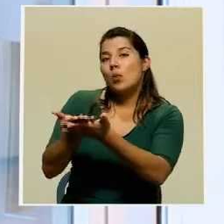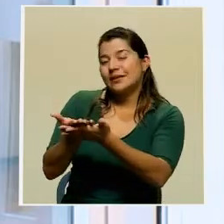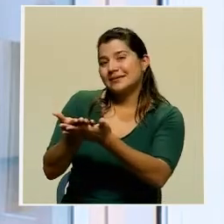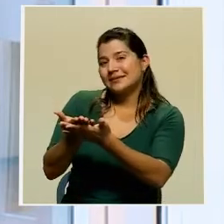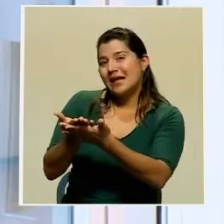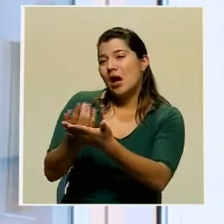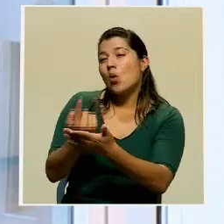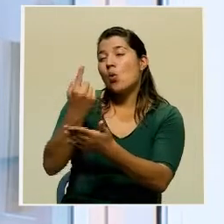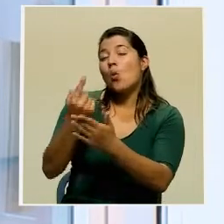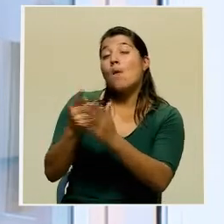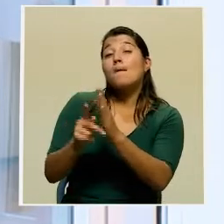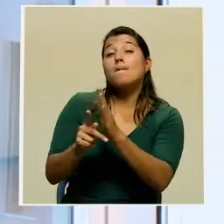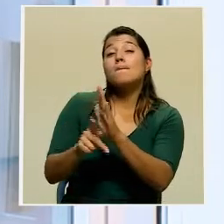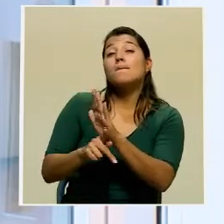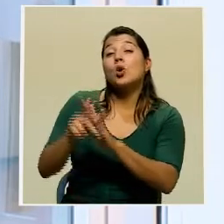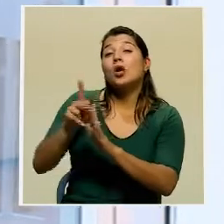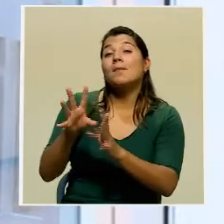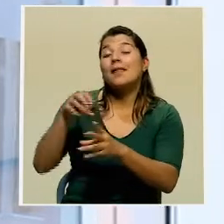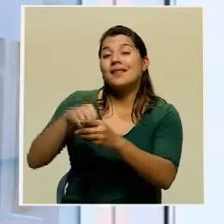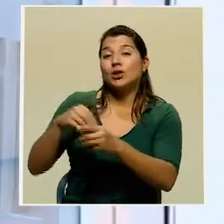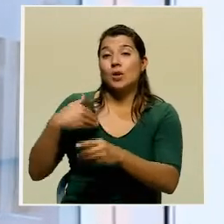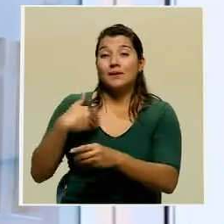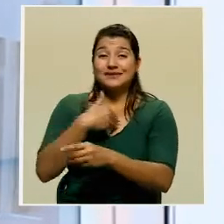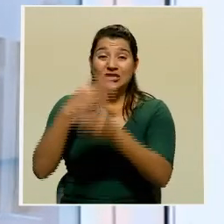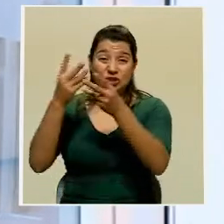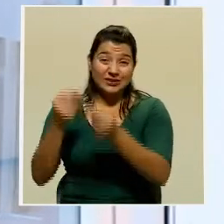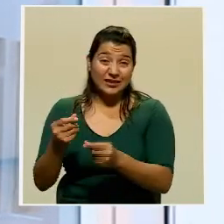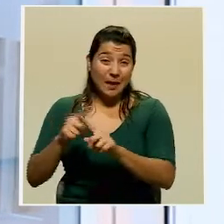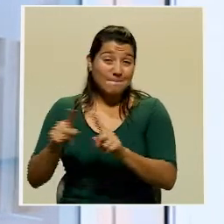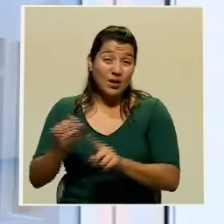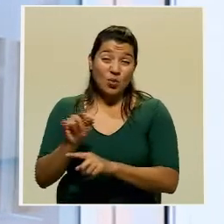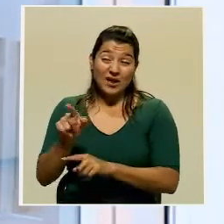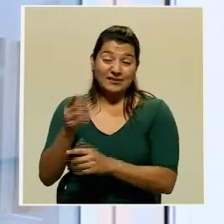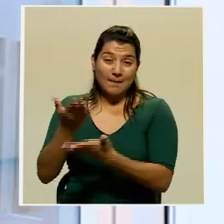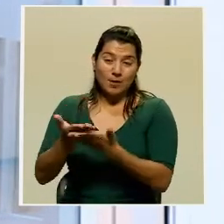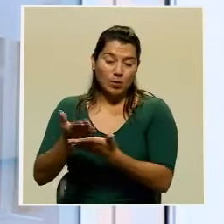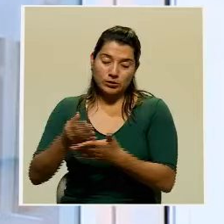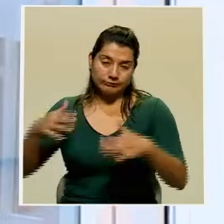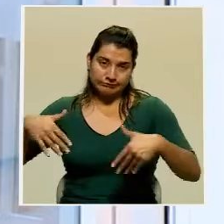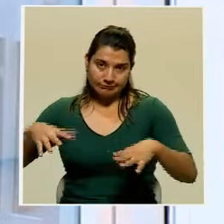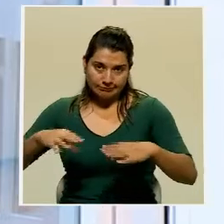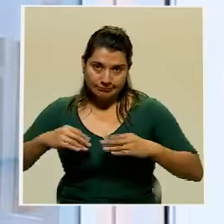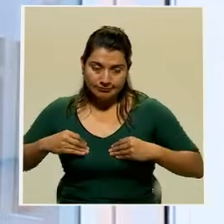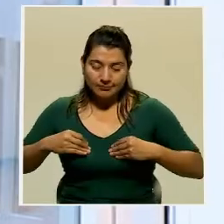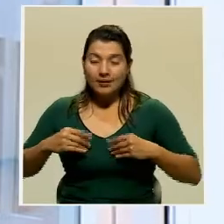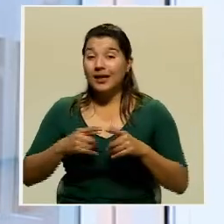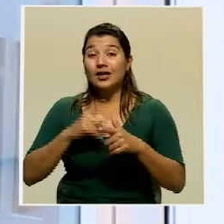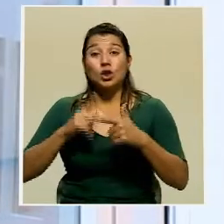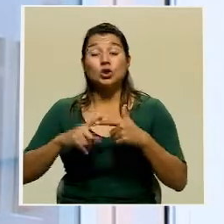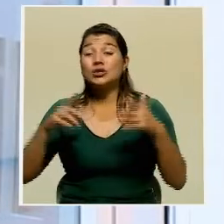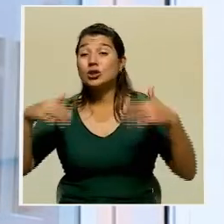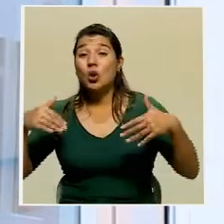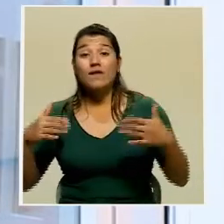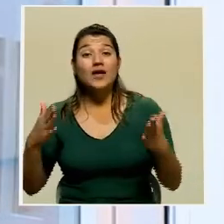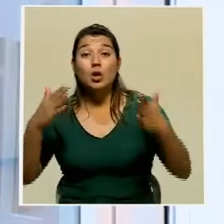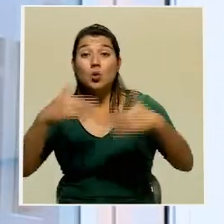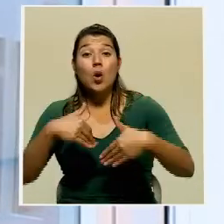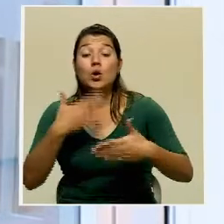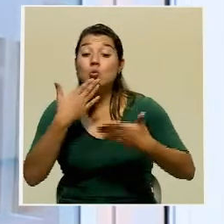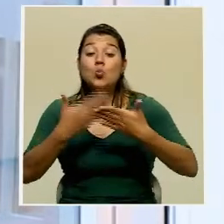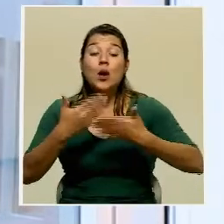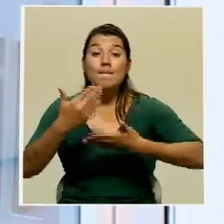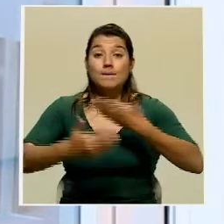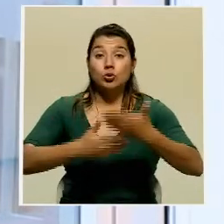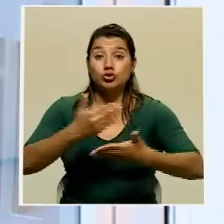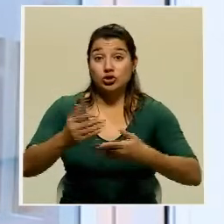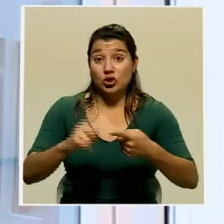No obstante, eso no ha tenido pues aceptación en la oposición y no se tiene como una buena ruta en